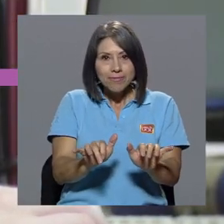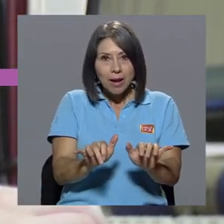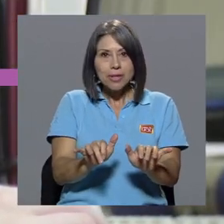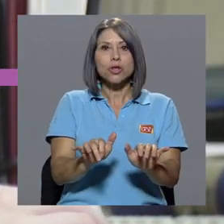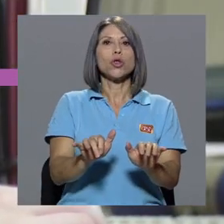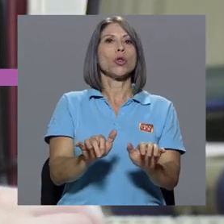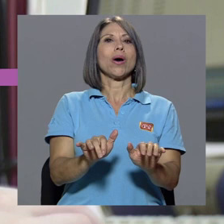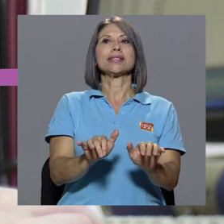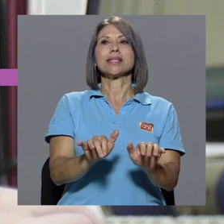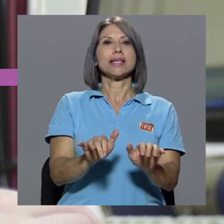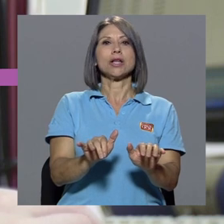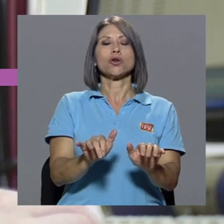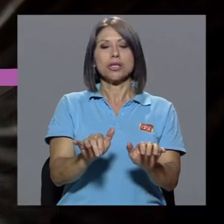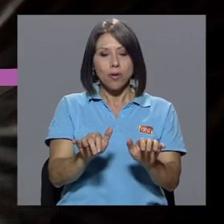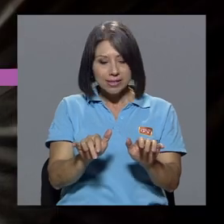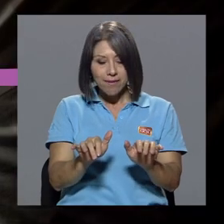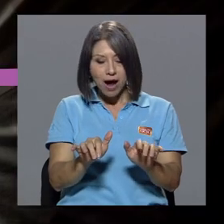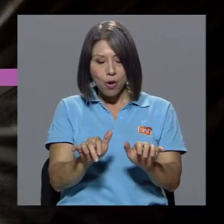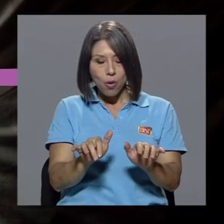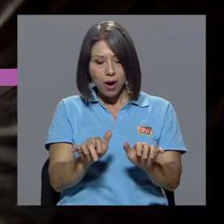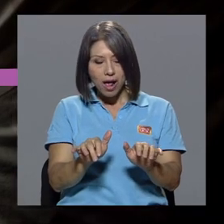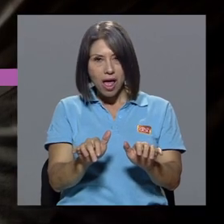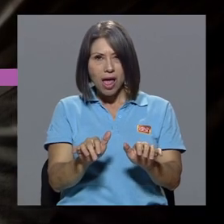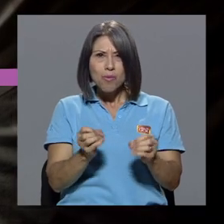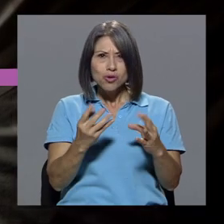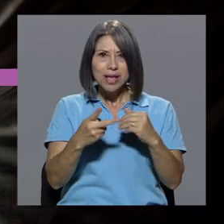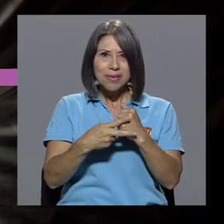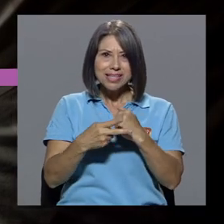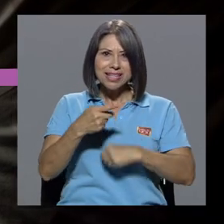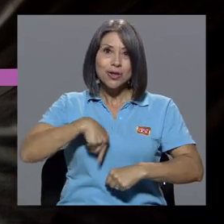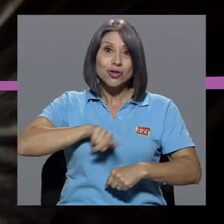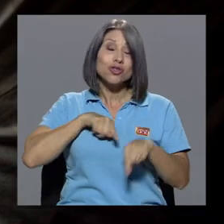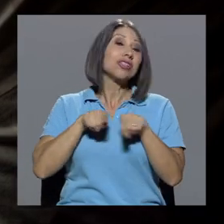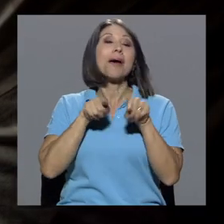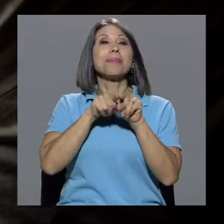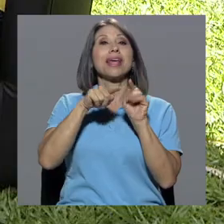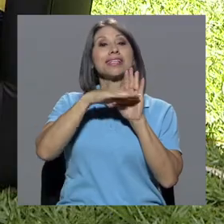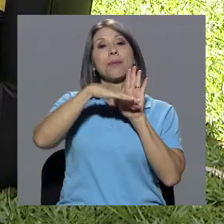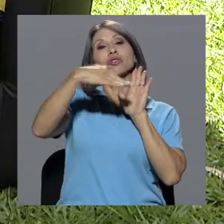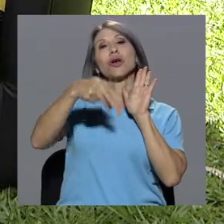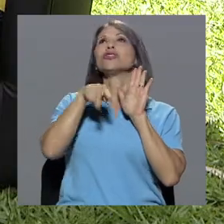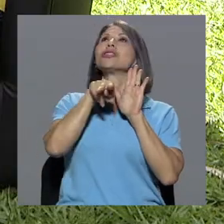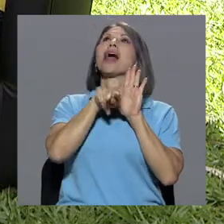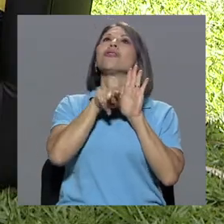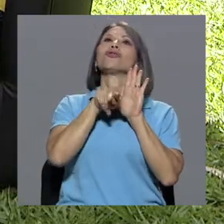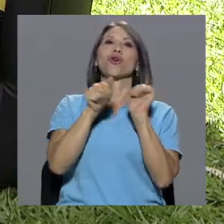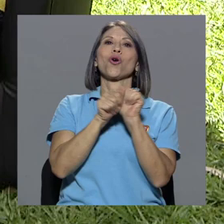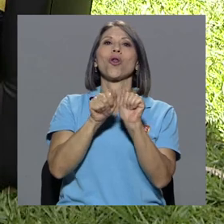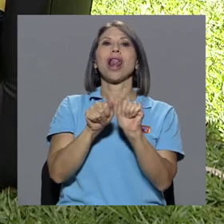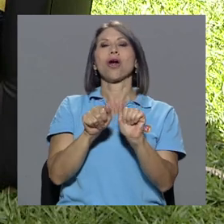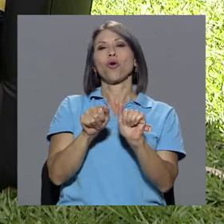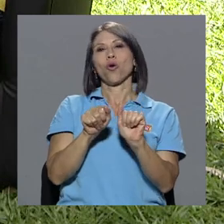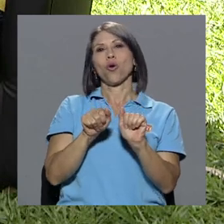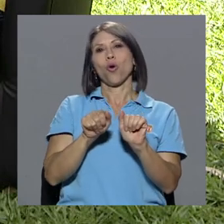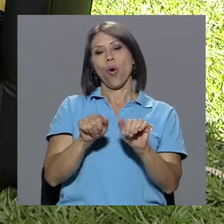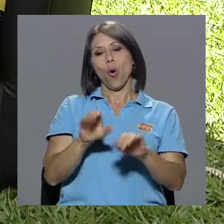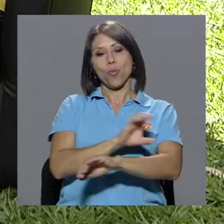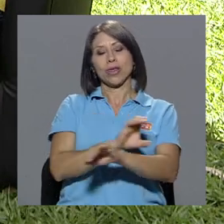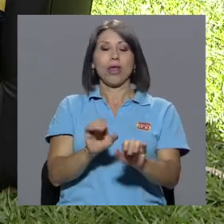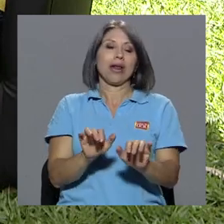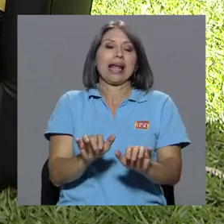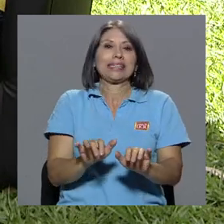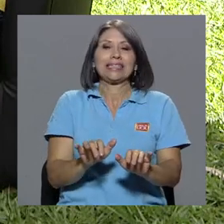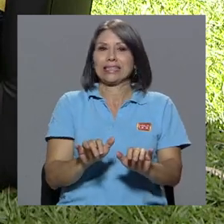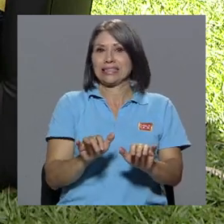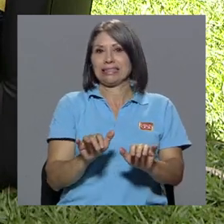en la línea del horizonte, ¿verdad?, sino hacia abajo. Muchas veces incluso estamos acostados trabajando con la computadora en posiciones completamente anómalas